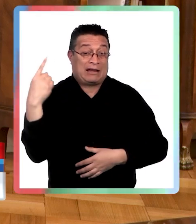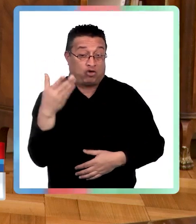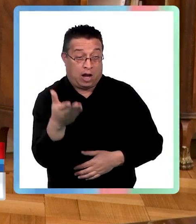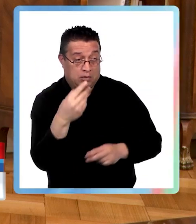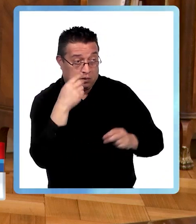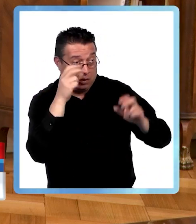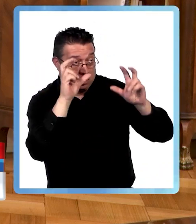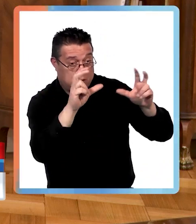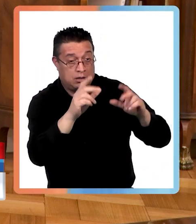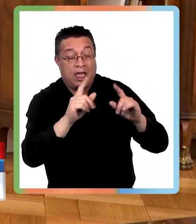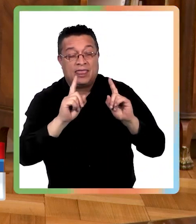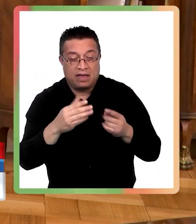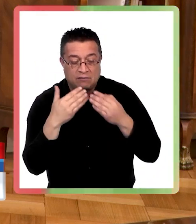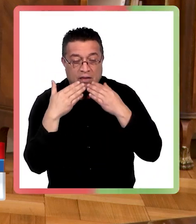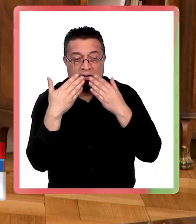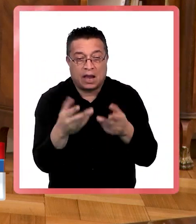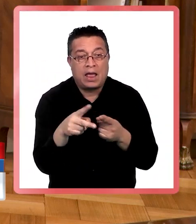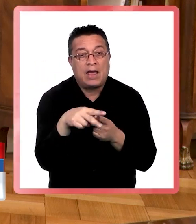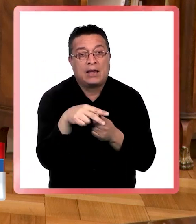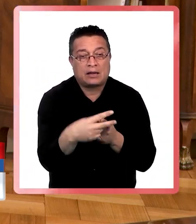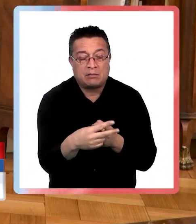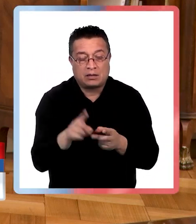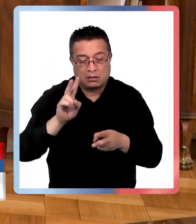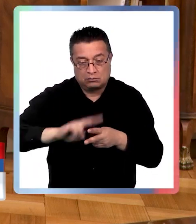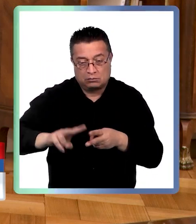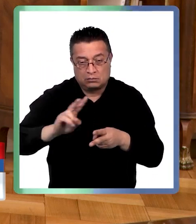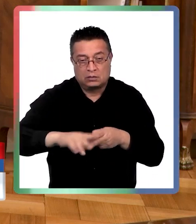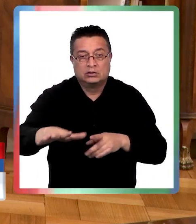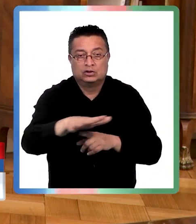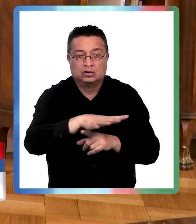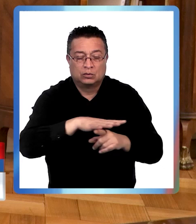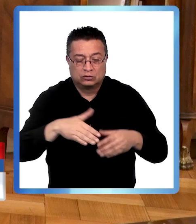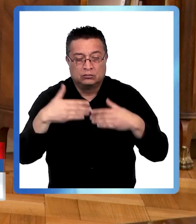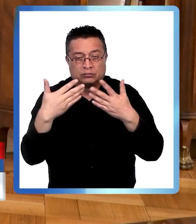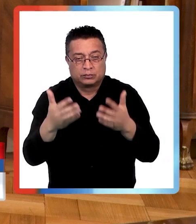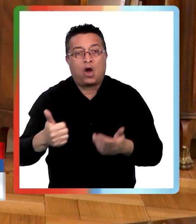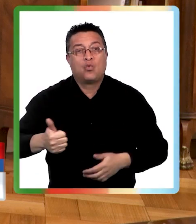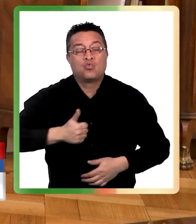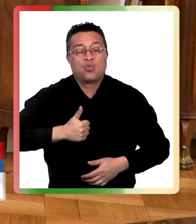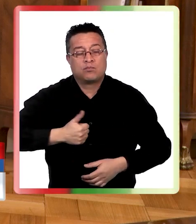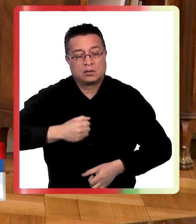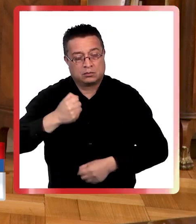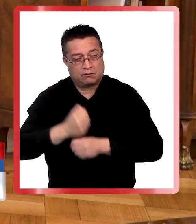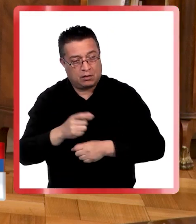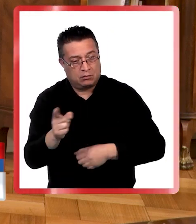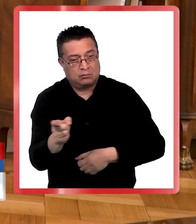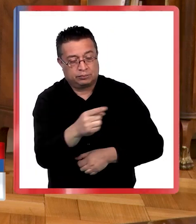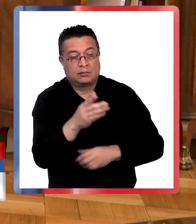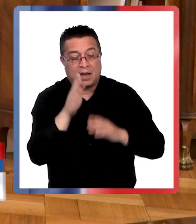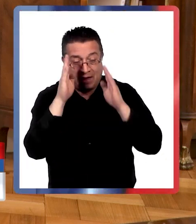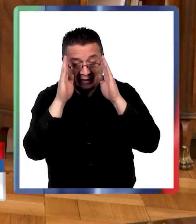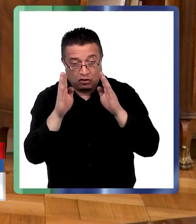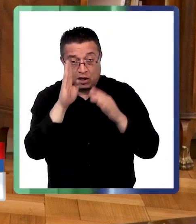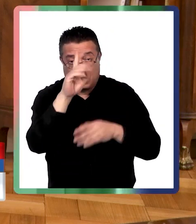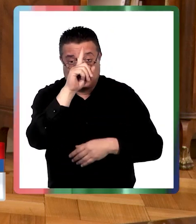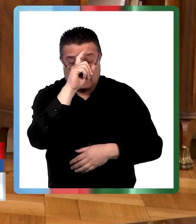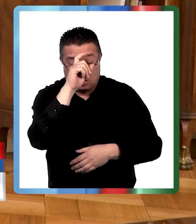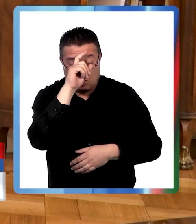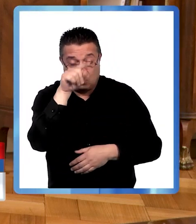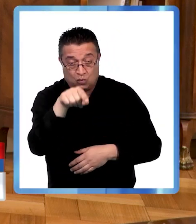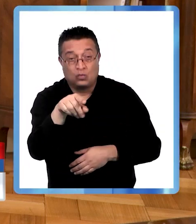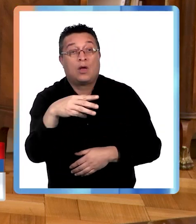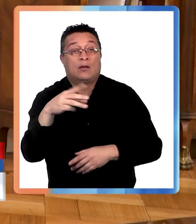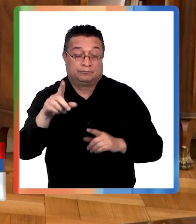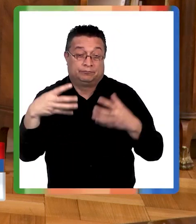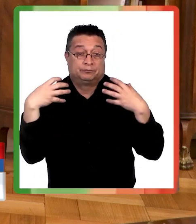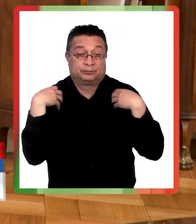nacional. Entonces tenemos que darle herramientas, prepararlo, condiciones para cumplir esta tarea, porque por ejemplo la atención de salud en la frontera depende